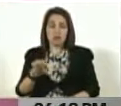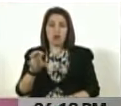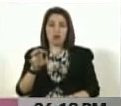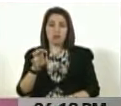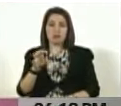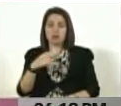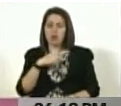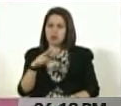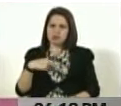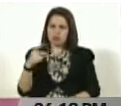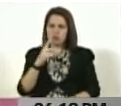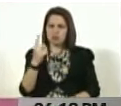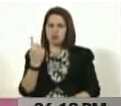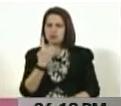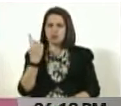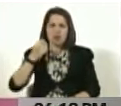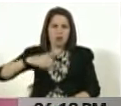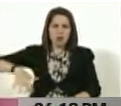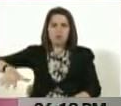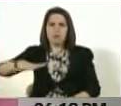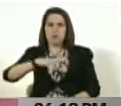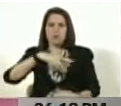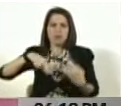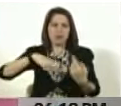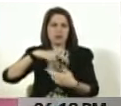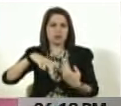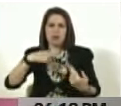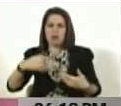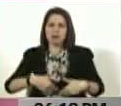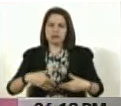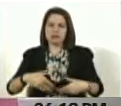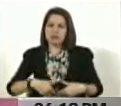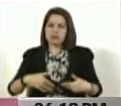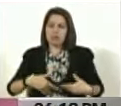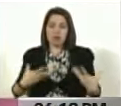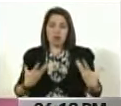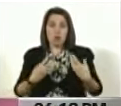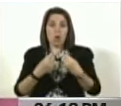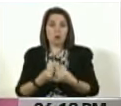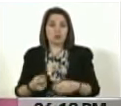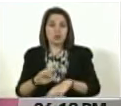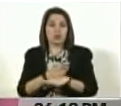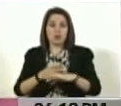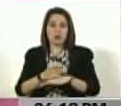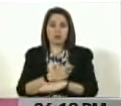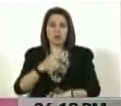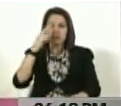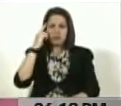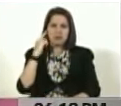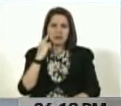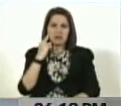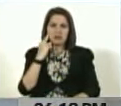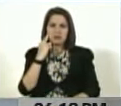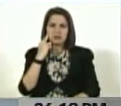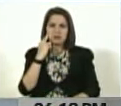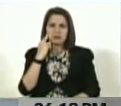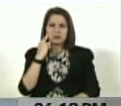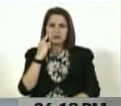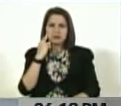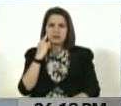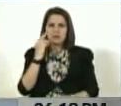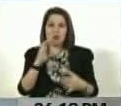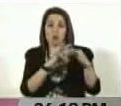no, nosotros no somos todos, somos pueblo en lucha, pueblo revolucionario, de la mano con el gobierno bolivariano, que es nuestro... Además, con una unión cívico-militar, me imagino.